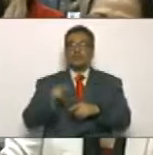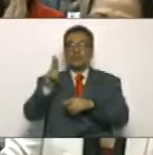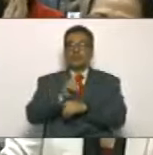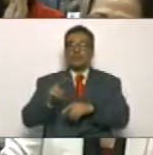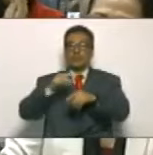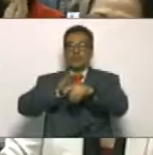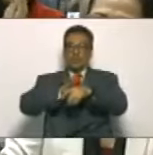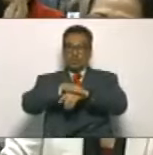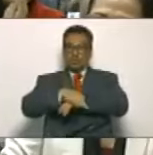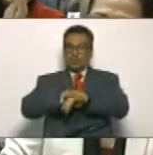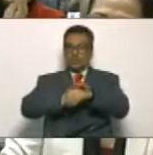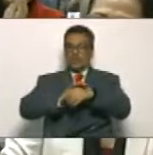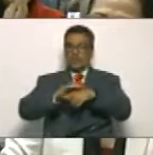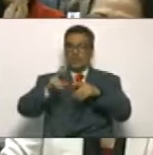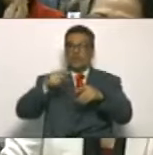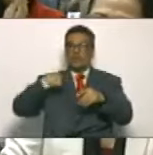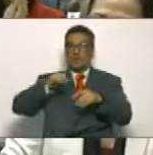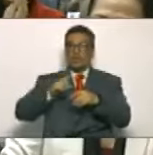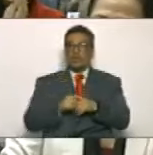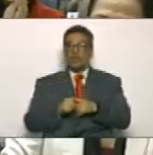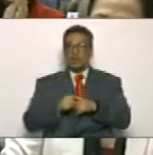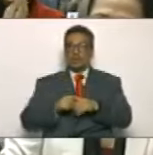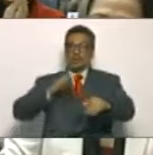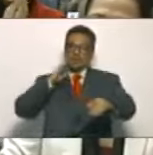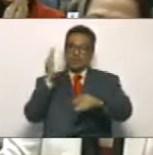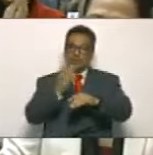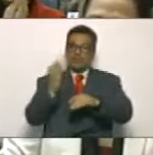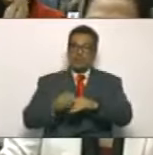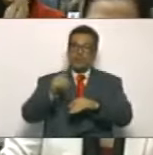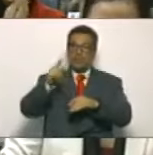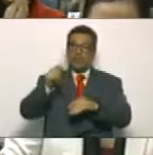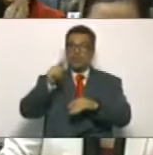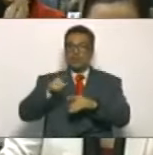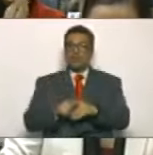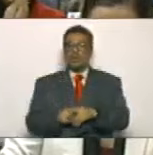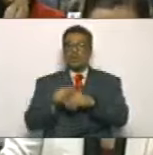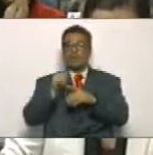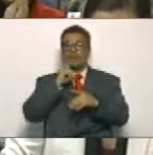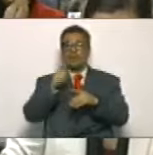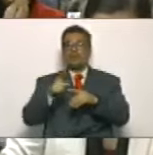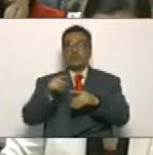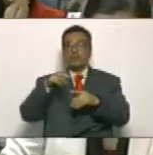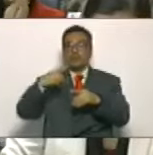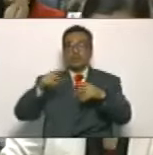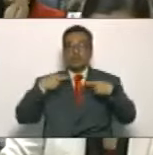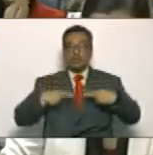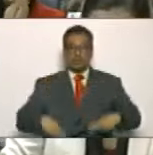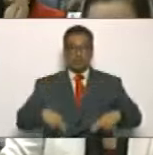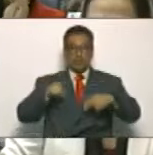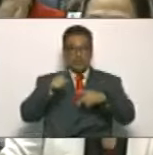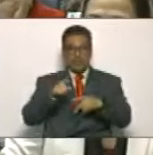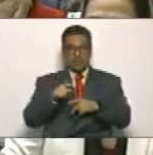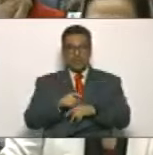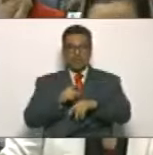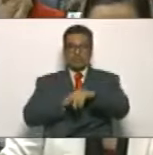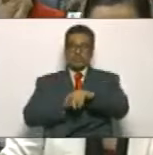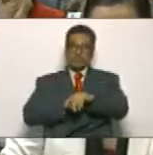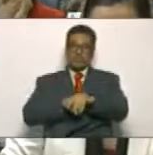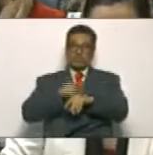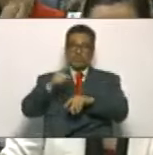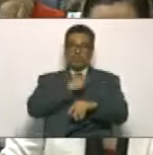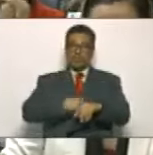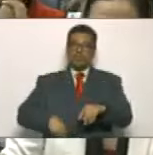del brazalete electrónico como una forma de sanción menos punitiva y menos lesiva a los derechos humanos, sobre todo poniendo el carácter del